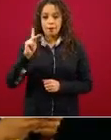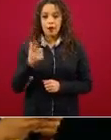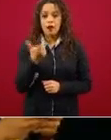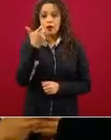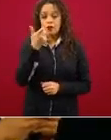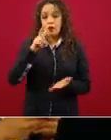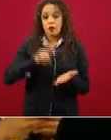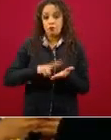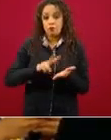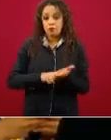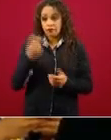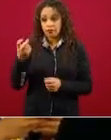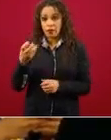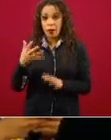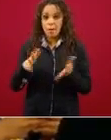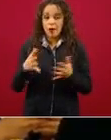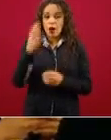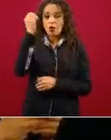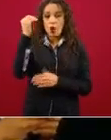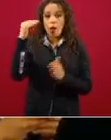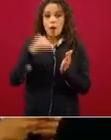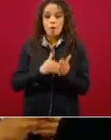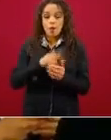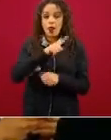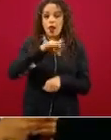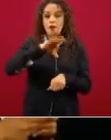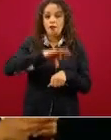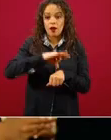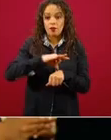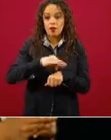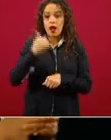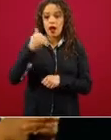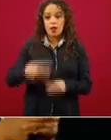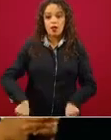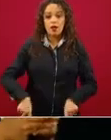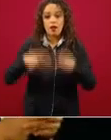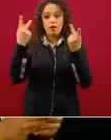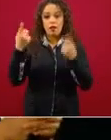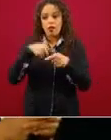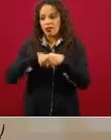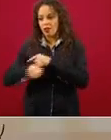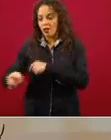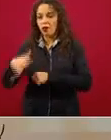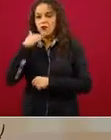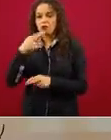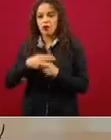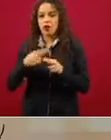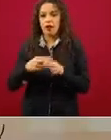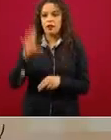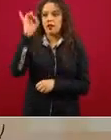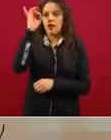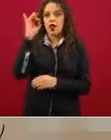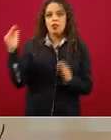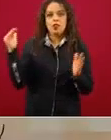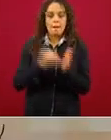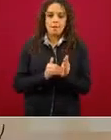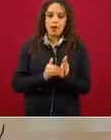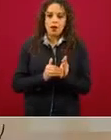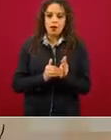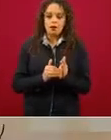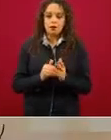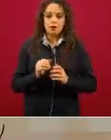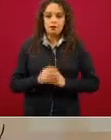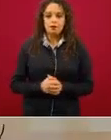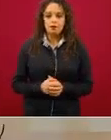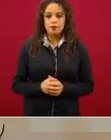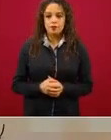aproximadamente 9,000 pesos en las farmacias y se está vendiendo en el mercado negro hasta en 30,000 pesos. Vale. Gracias. La respuesta